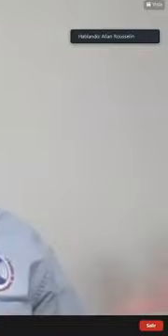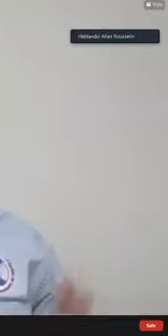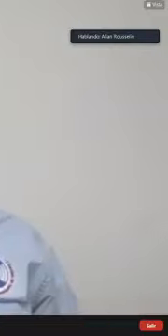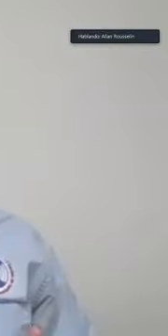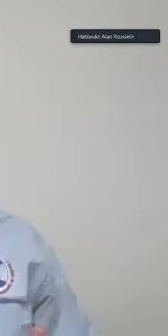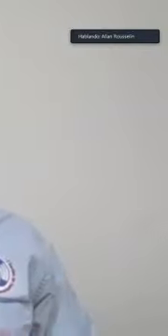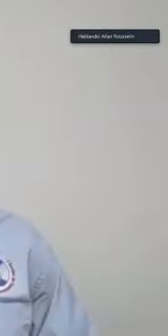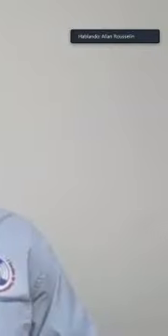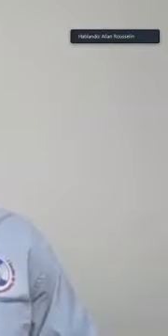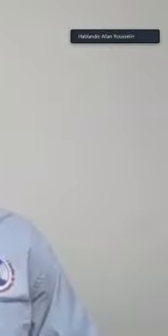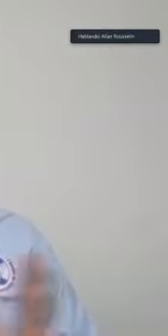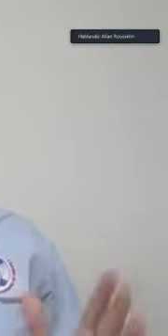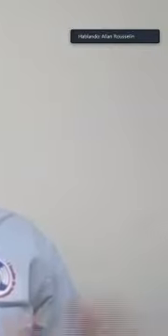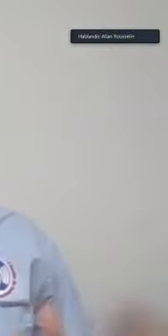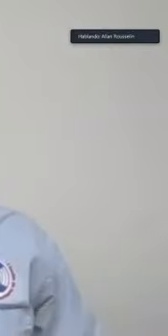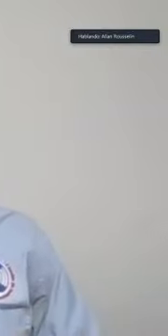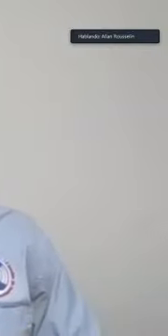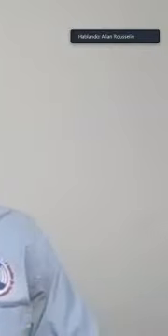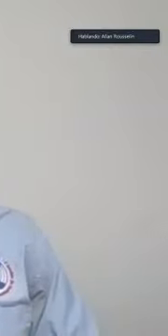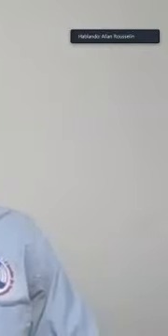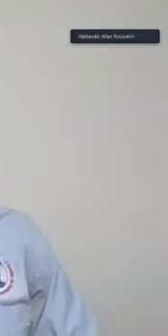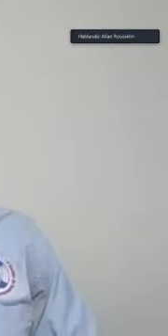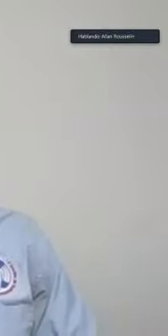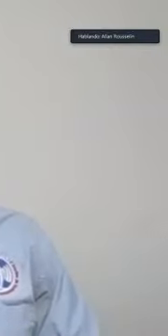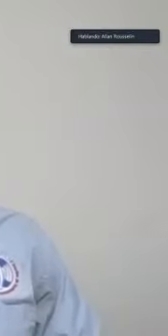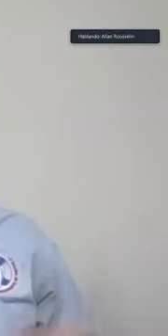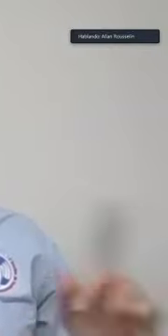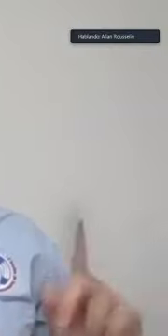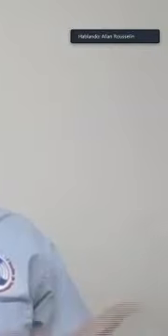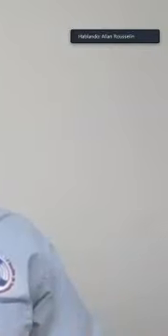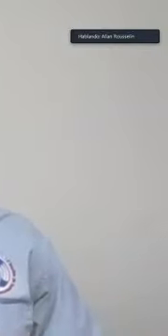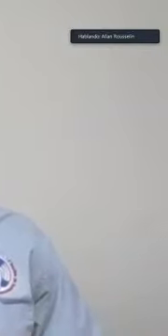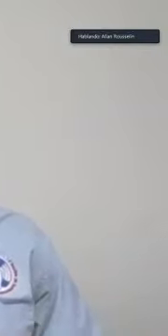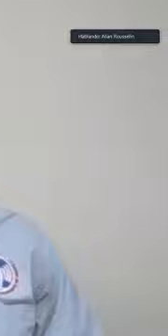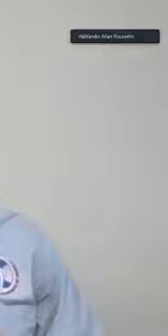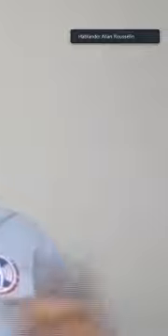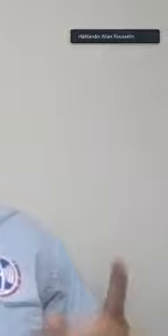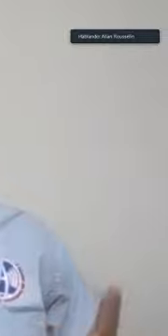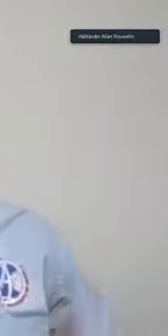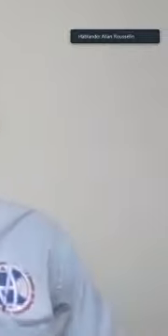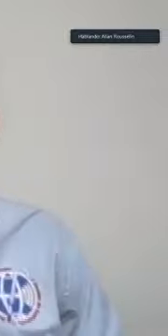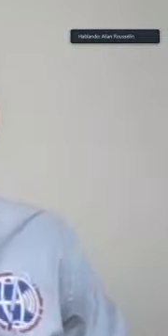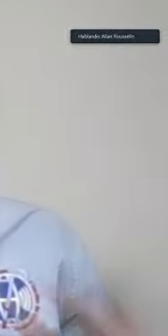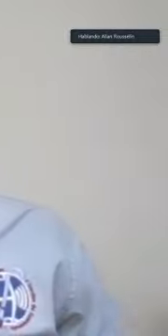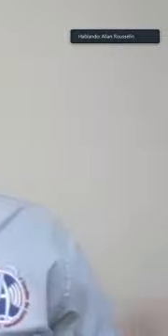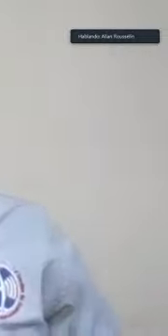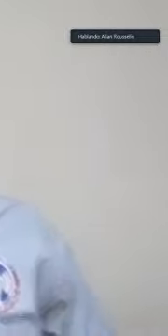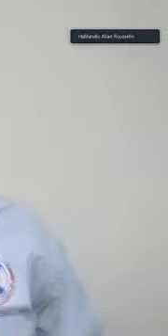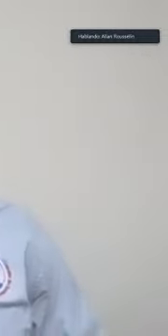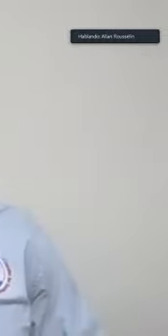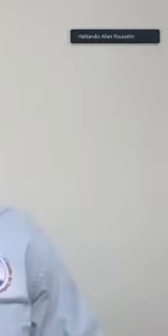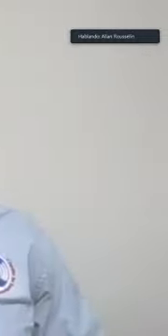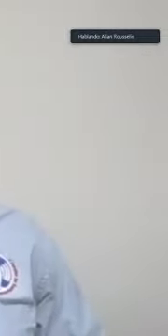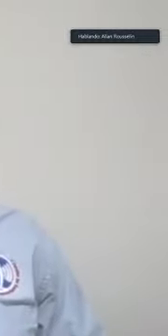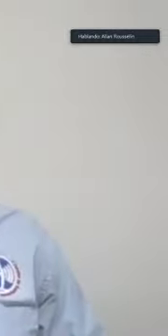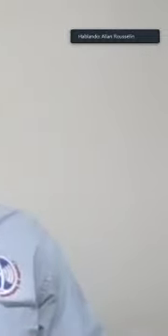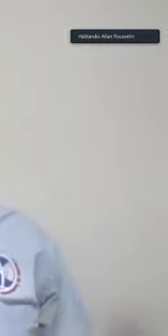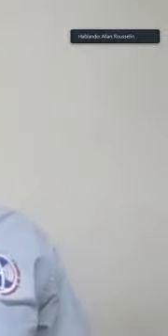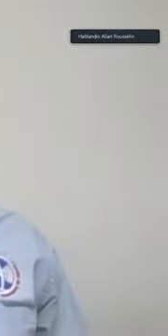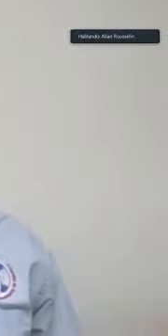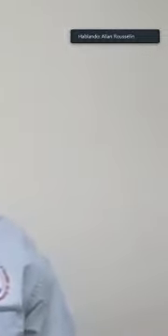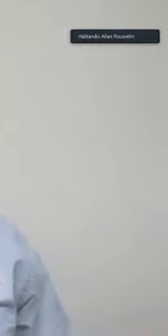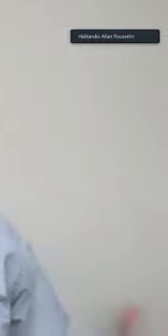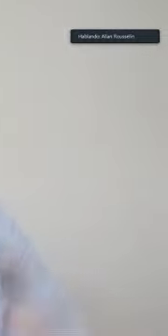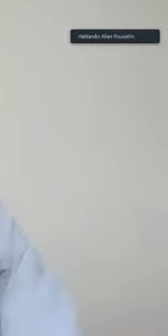invitada internacional que estoy muy ansioso de presentar. Pero antes yo quiero tomar un minuto para contarles por qué estamos haciendo